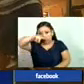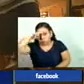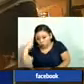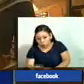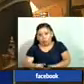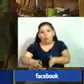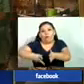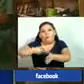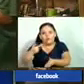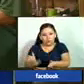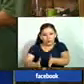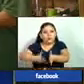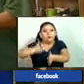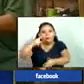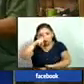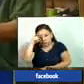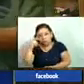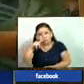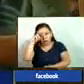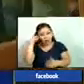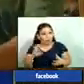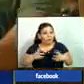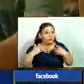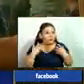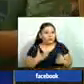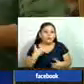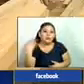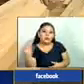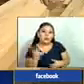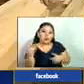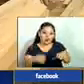mejor dicho el triple ante la demanda de producción